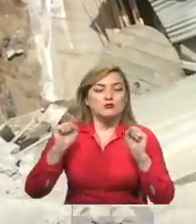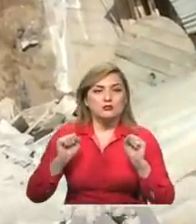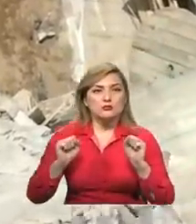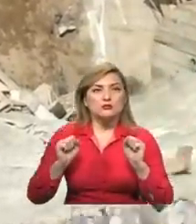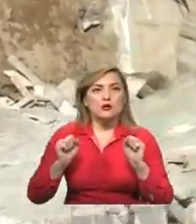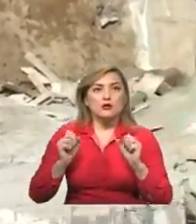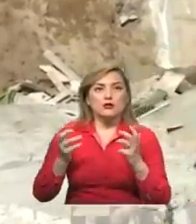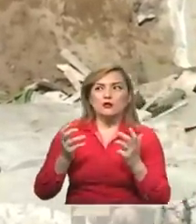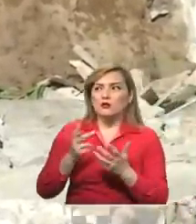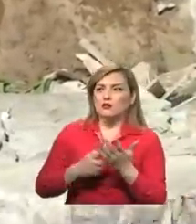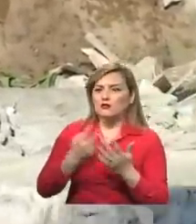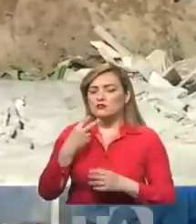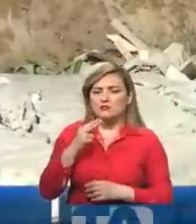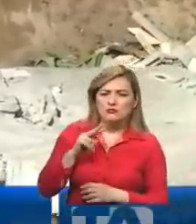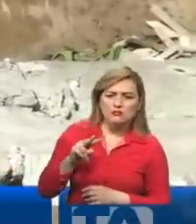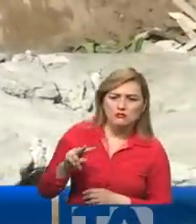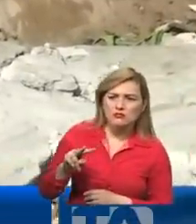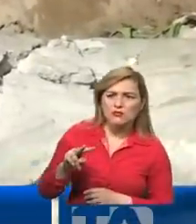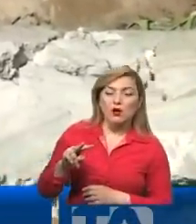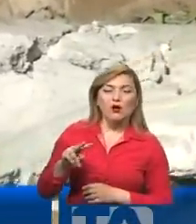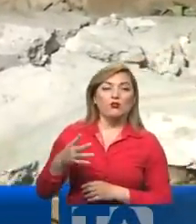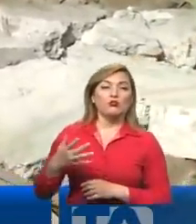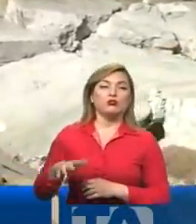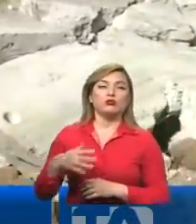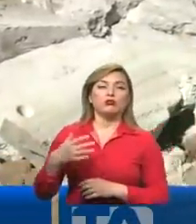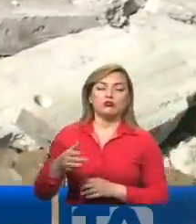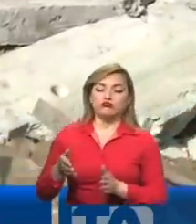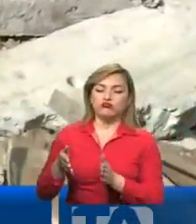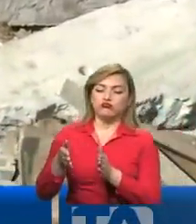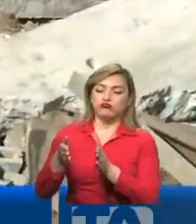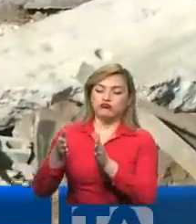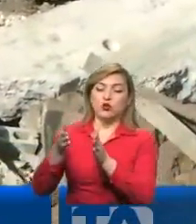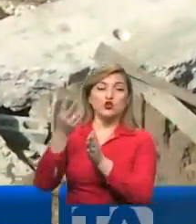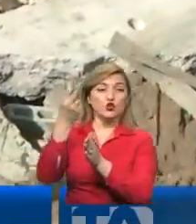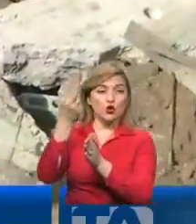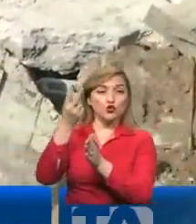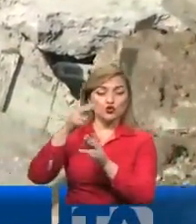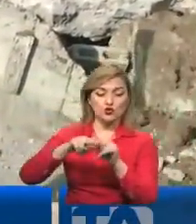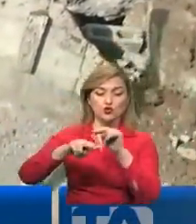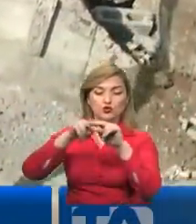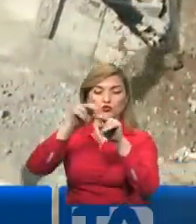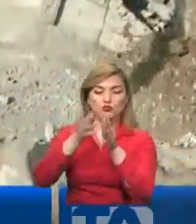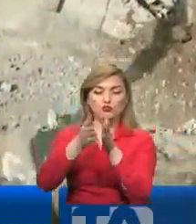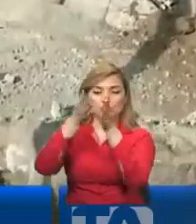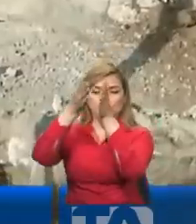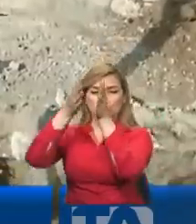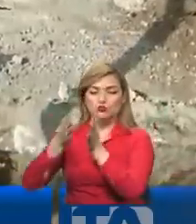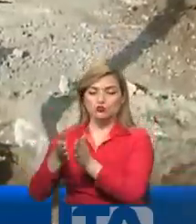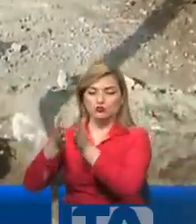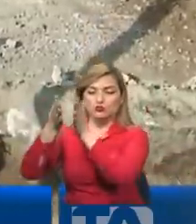qué era, pues salimos a mirar alrededor, entonces ya nos encontramos que eran los 2 muros que se habían